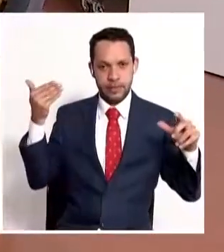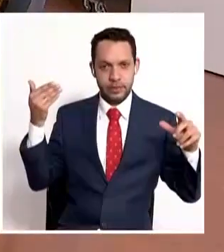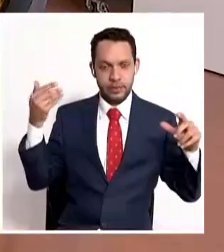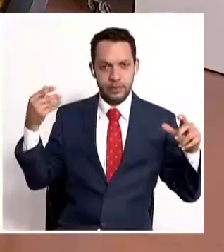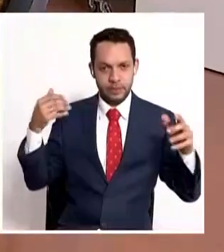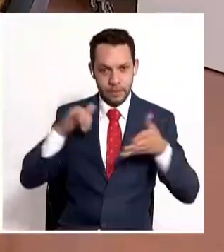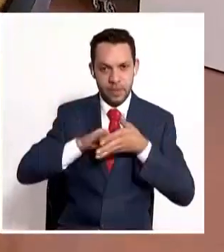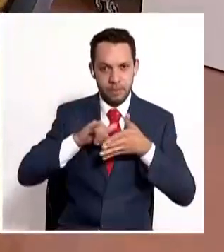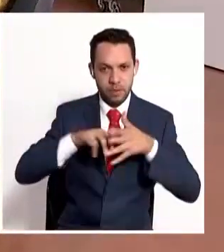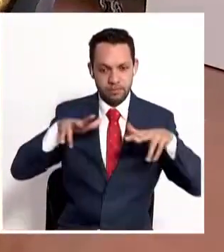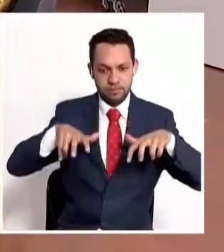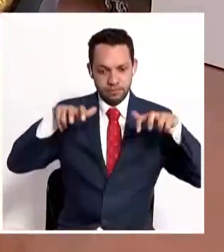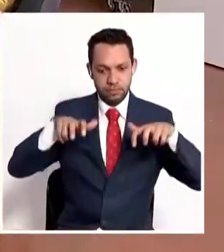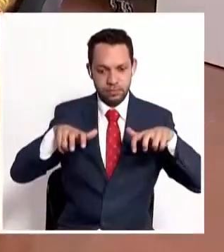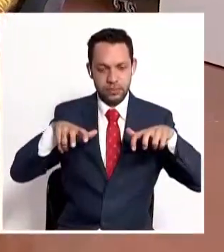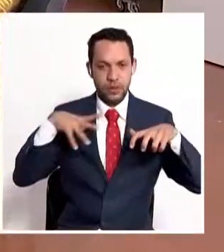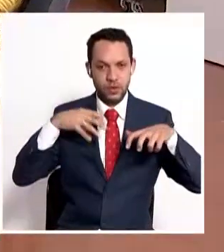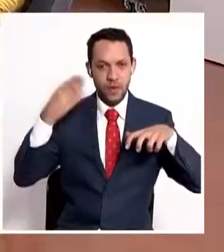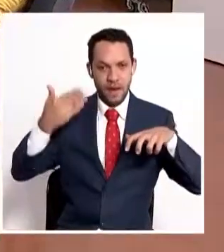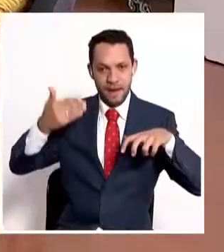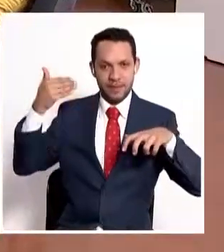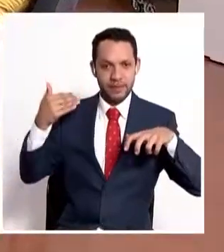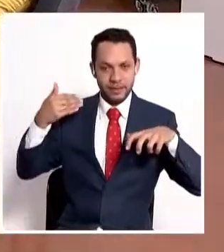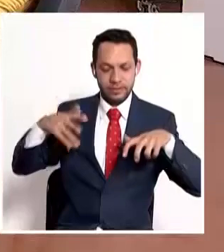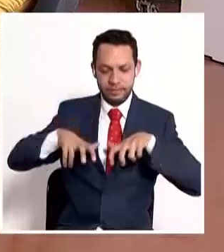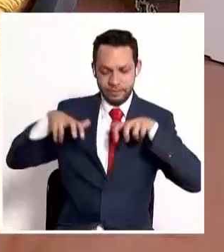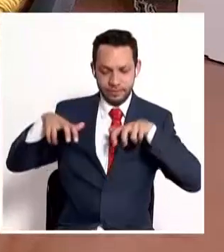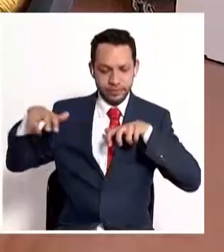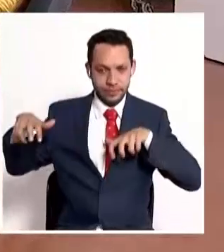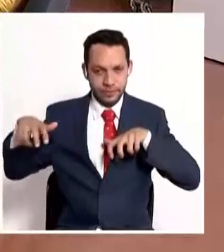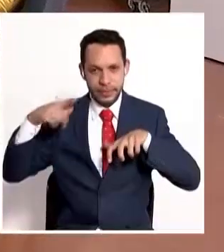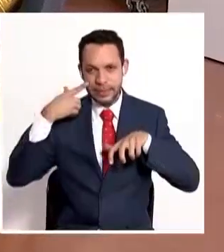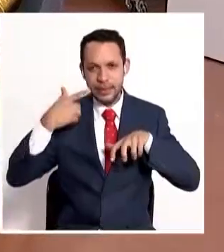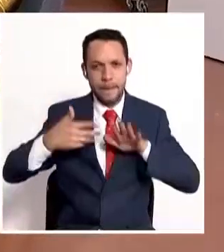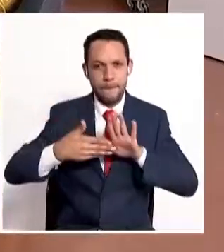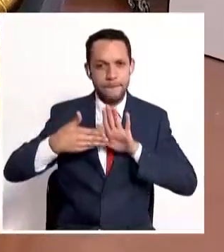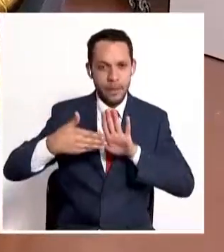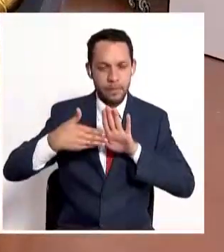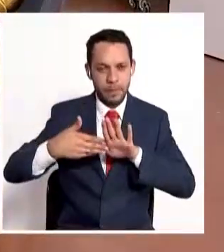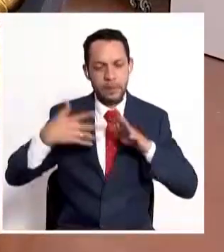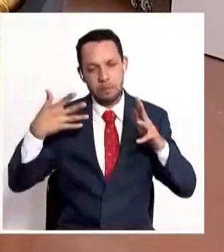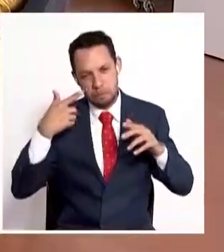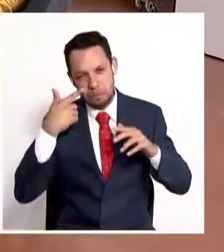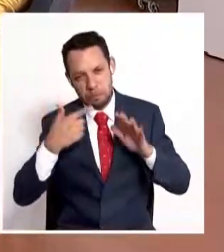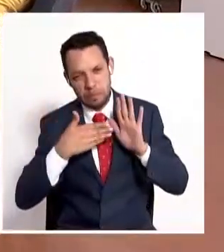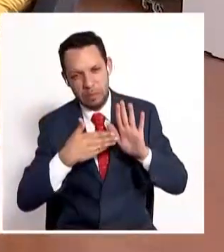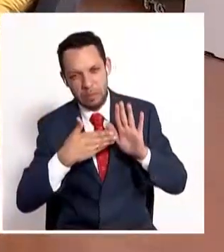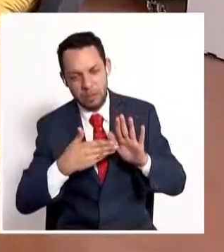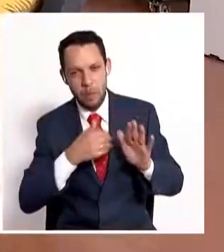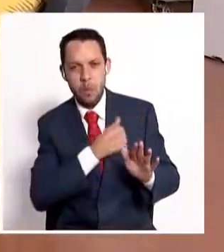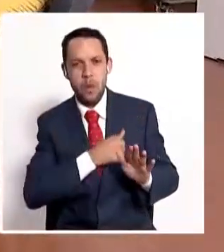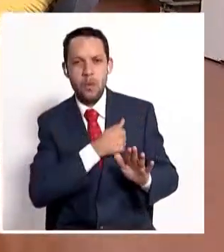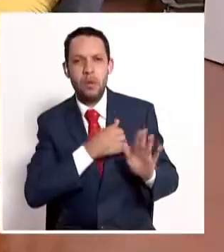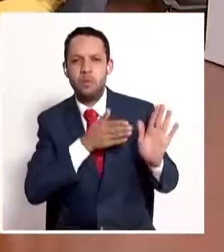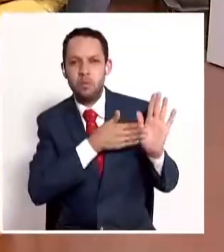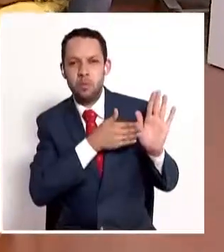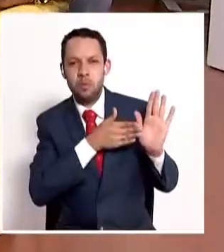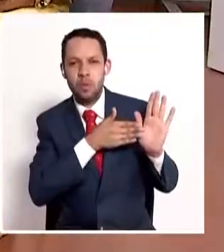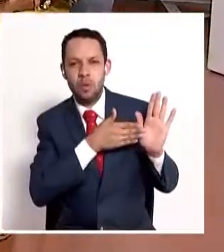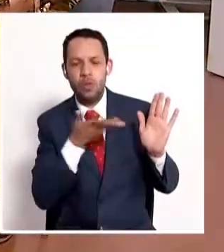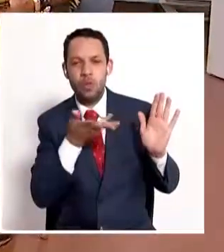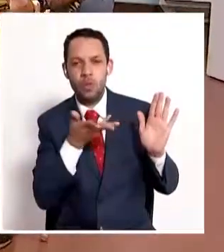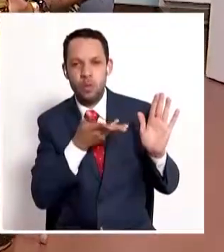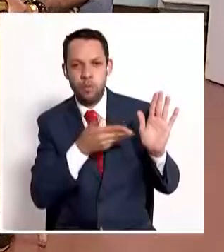panel del panel y es esto las imágenes diagnósticas hacemos arrasamos a esa vamos a mostrar un poquito esa columna